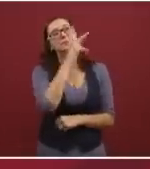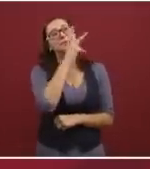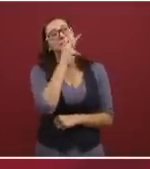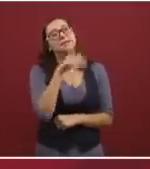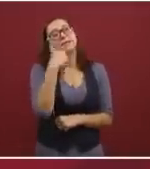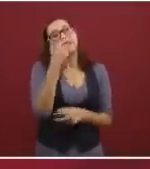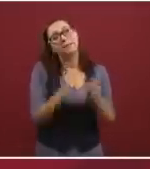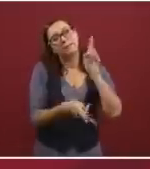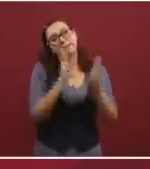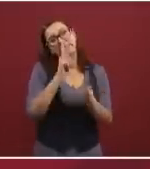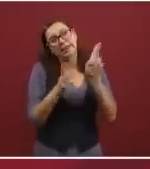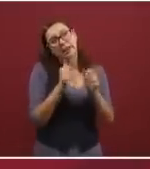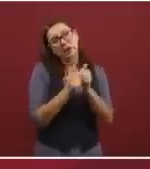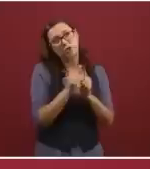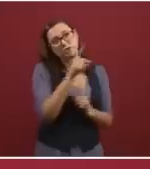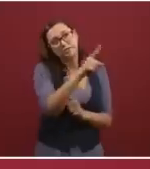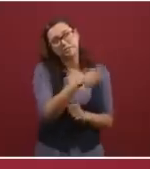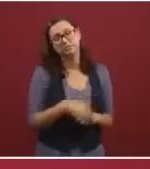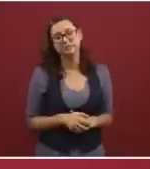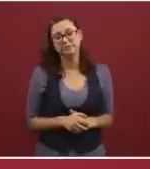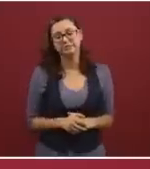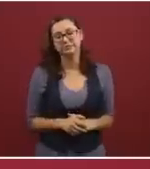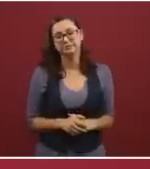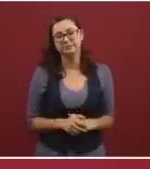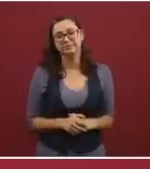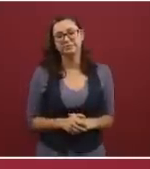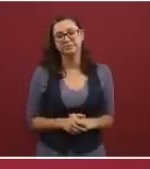usted y